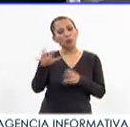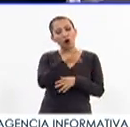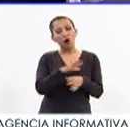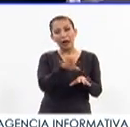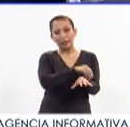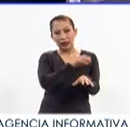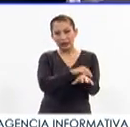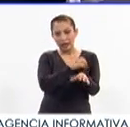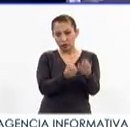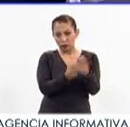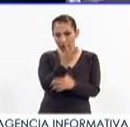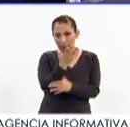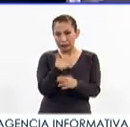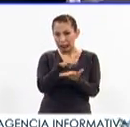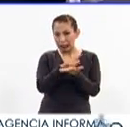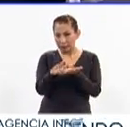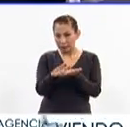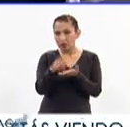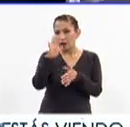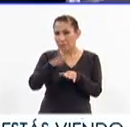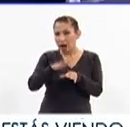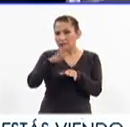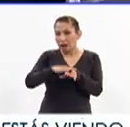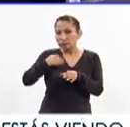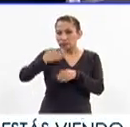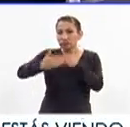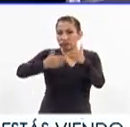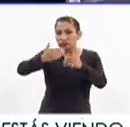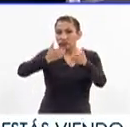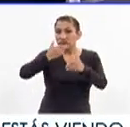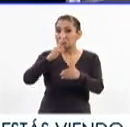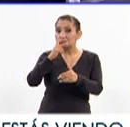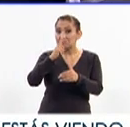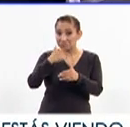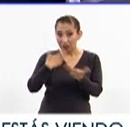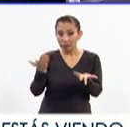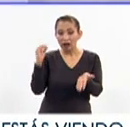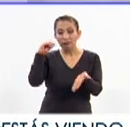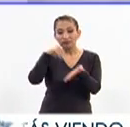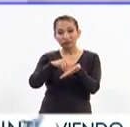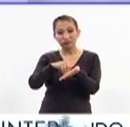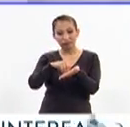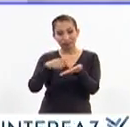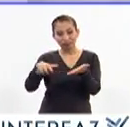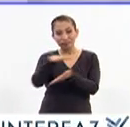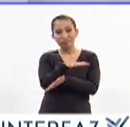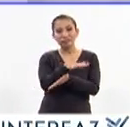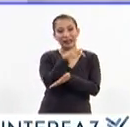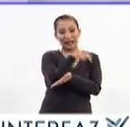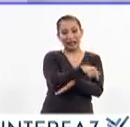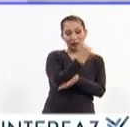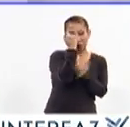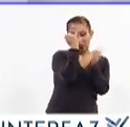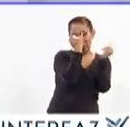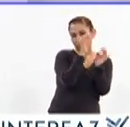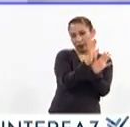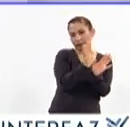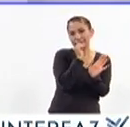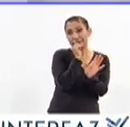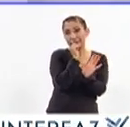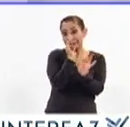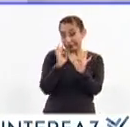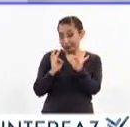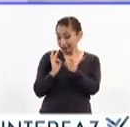las energías renovables y limpias que cada vez se está desarrollando más afortunadamente y se está incorporando desde el imaginario, ¿no?